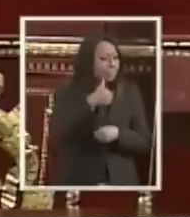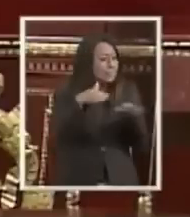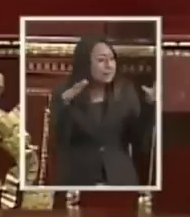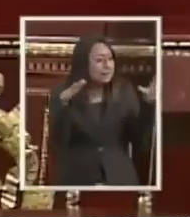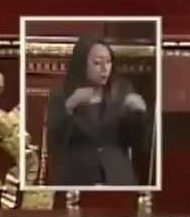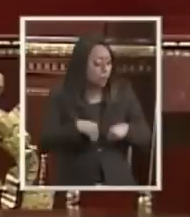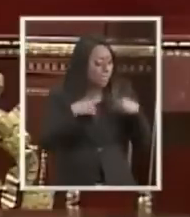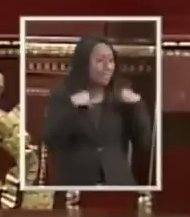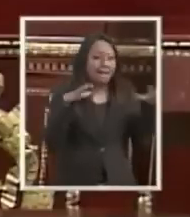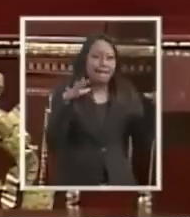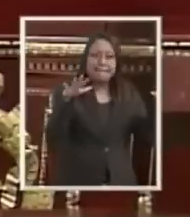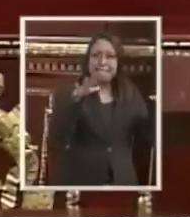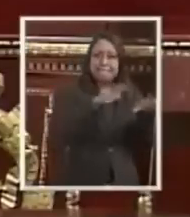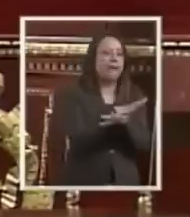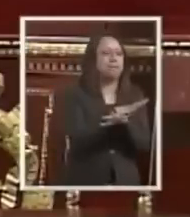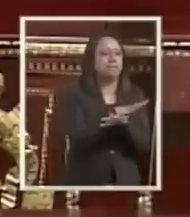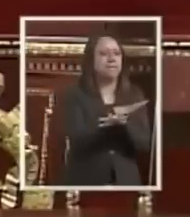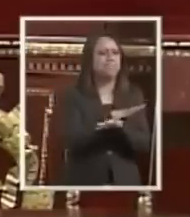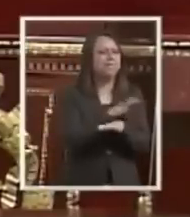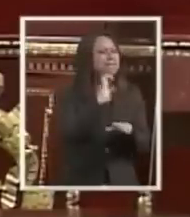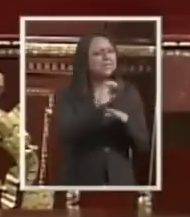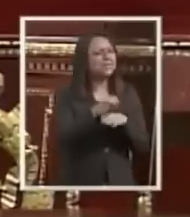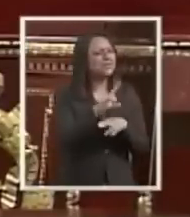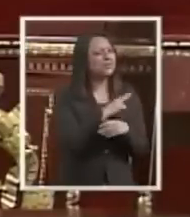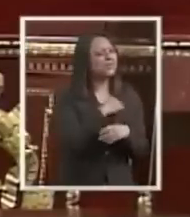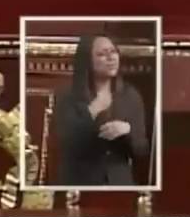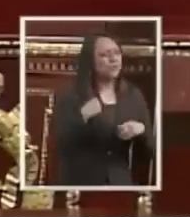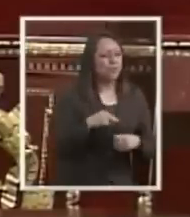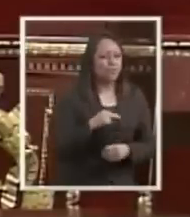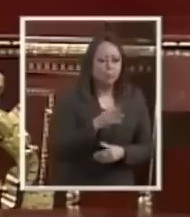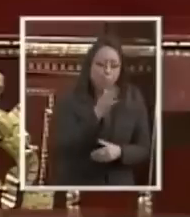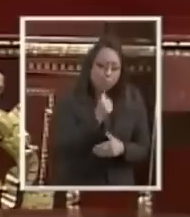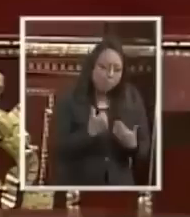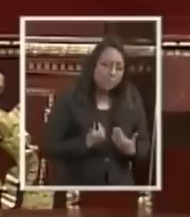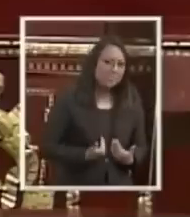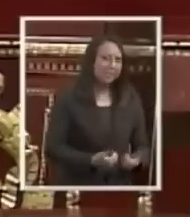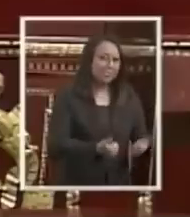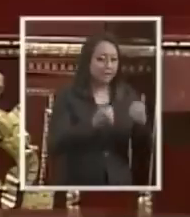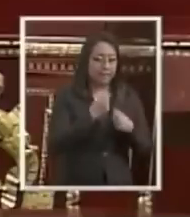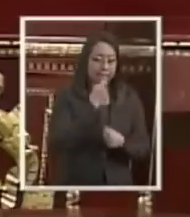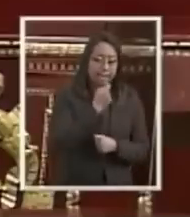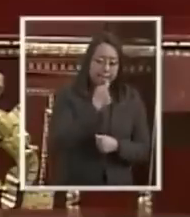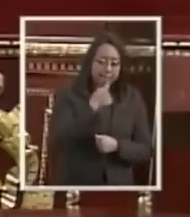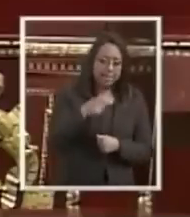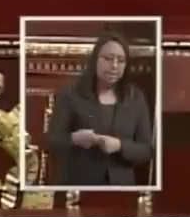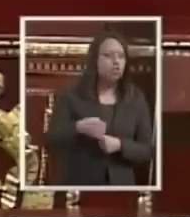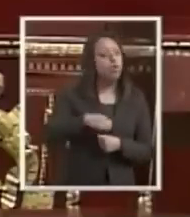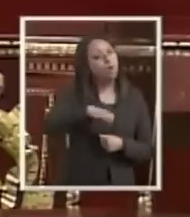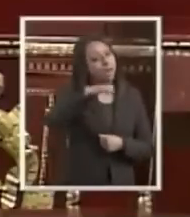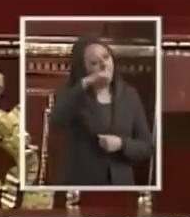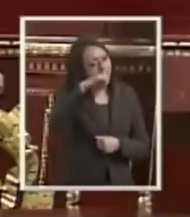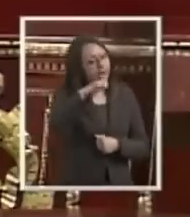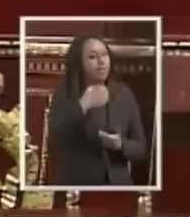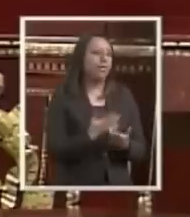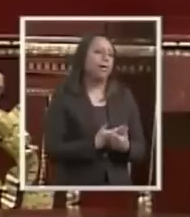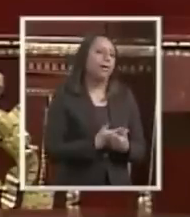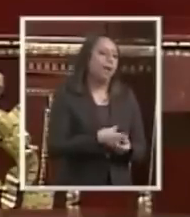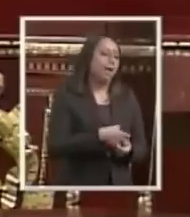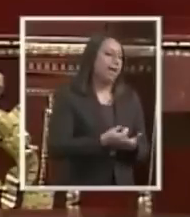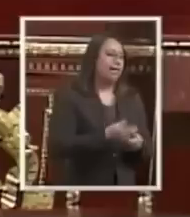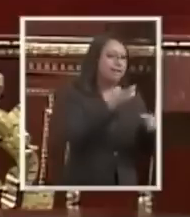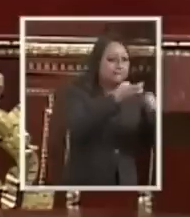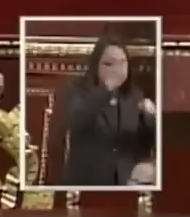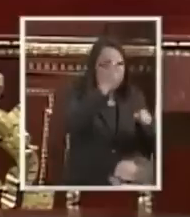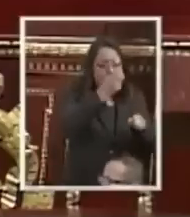senos. Resulta pues incomprensible que se prohíba que un menor de edad tome una cerveza, fume un cigarro,